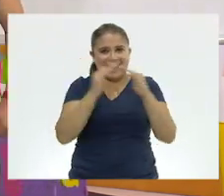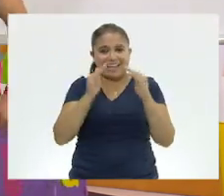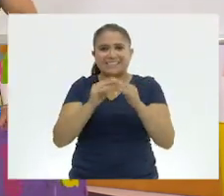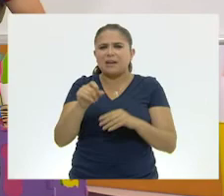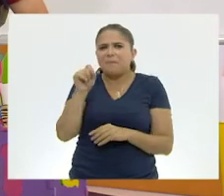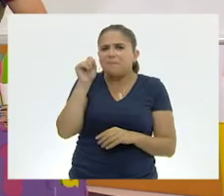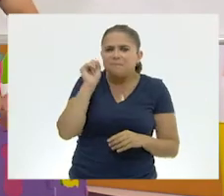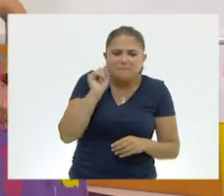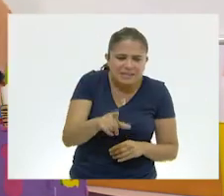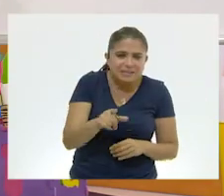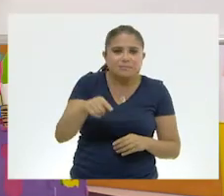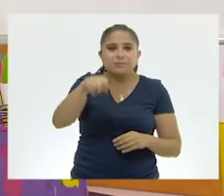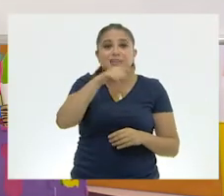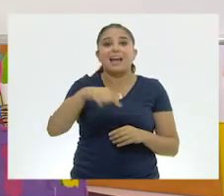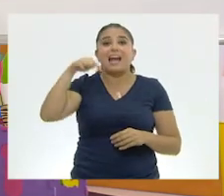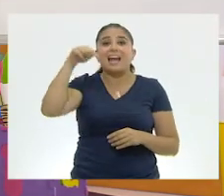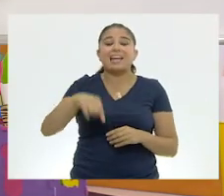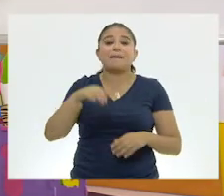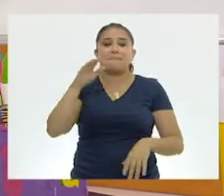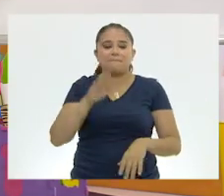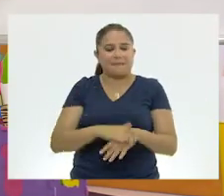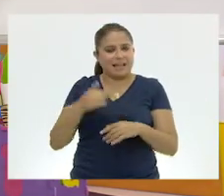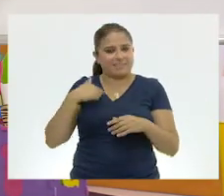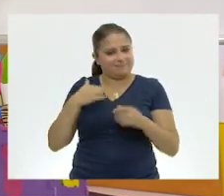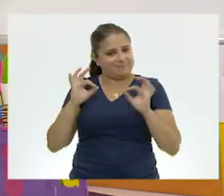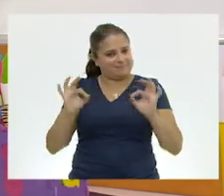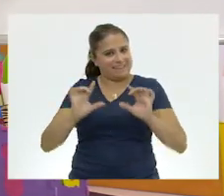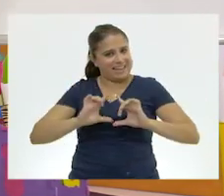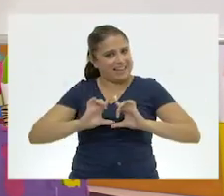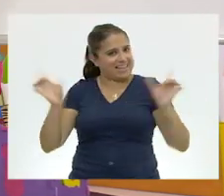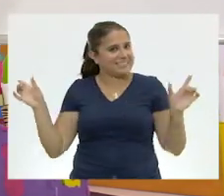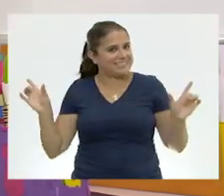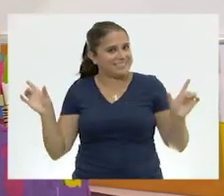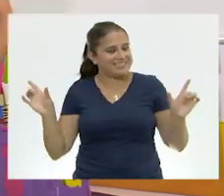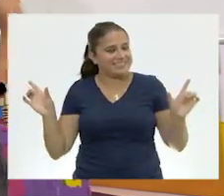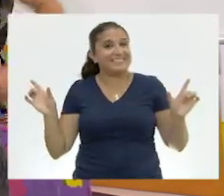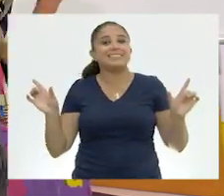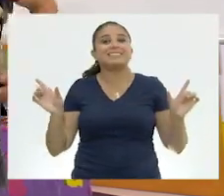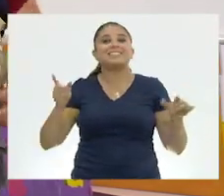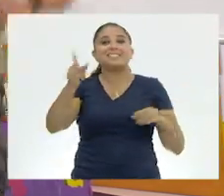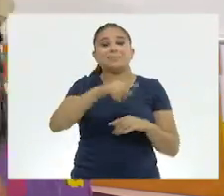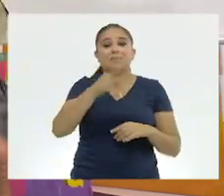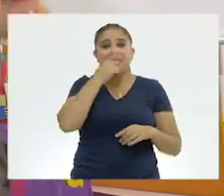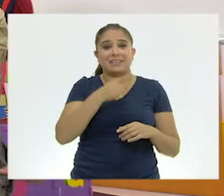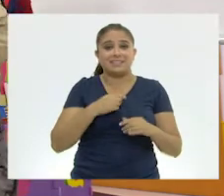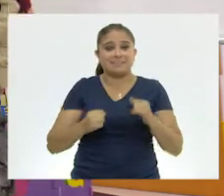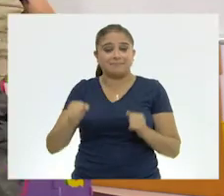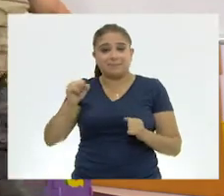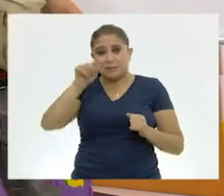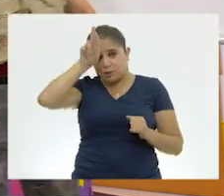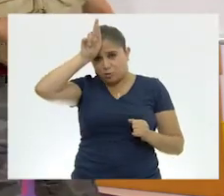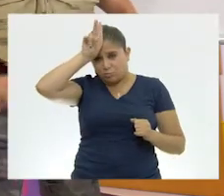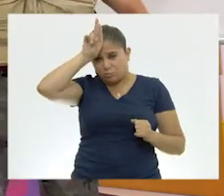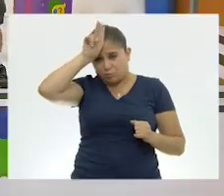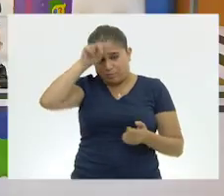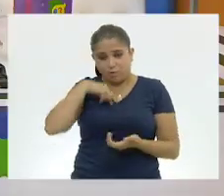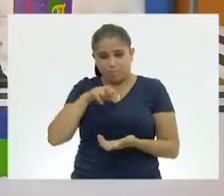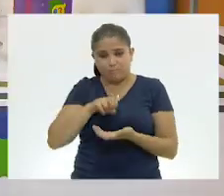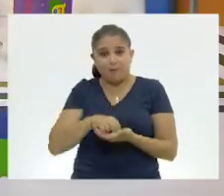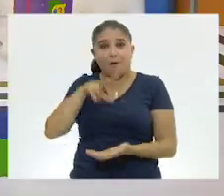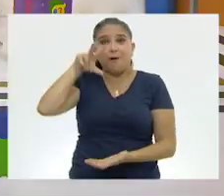¡Por supuesto! ¡Estoy aquí más puesto que un calcetín! ¡Ustedes me dicen chapulín y yo brinco!